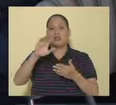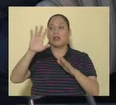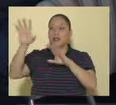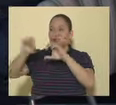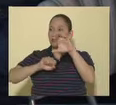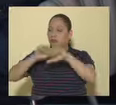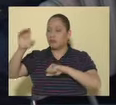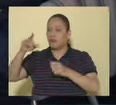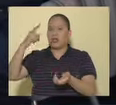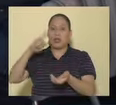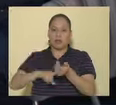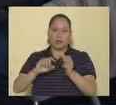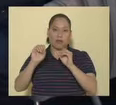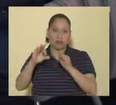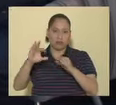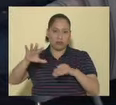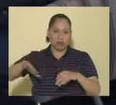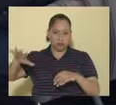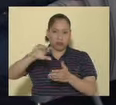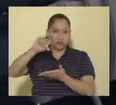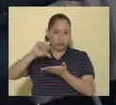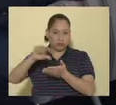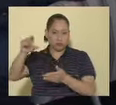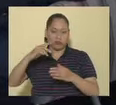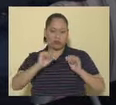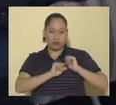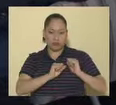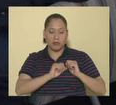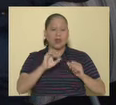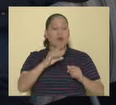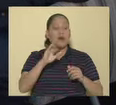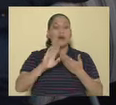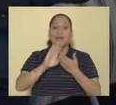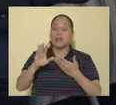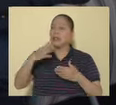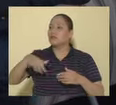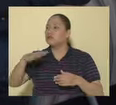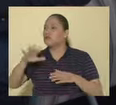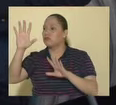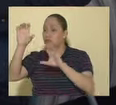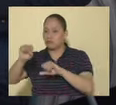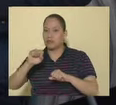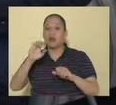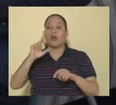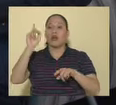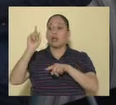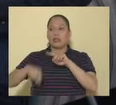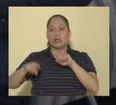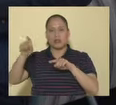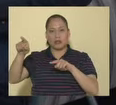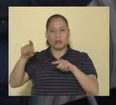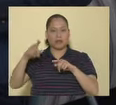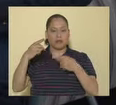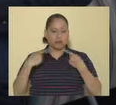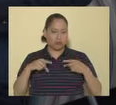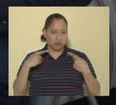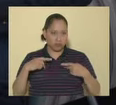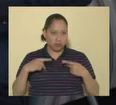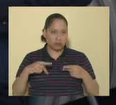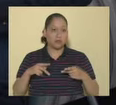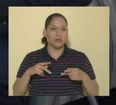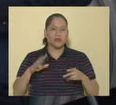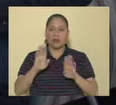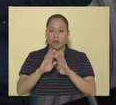militares, para evitar persecuciones, para evitar inclusive puestos de control donde las personas